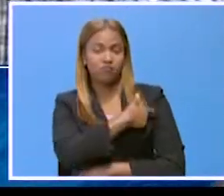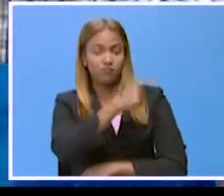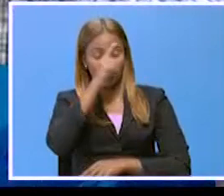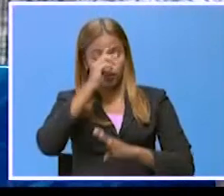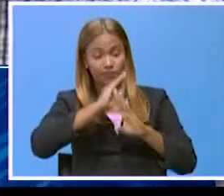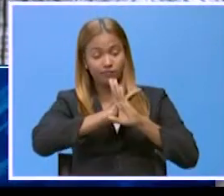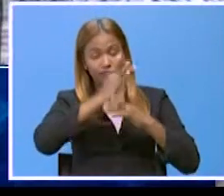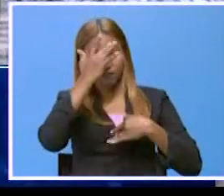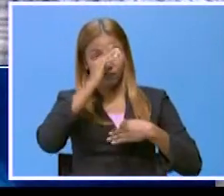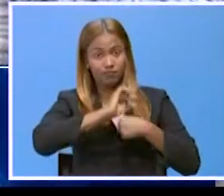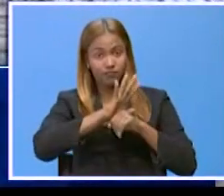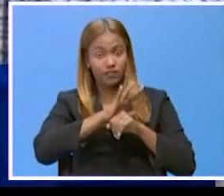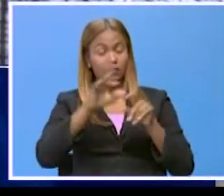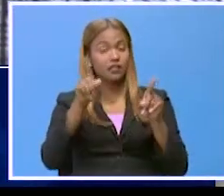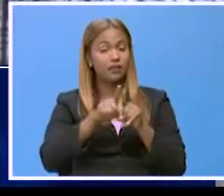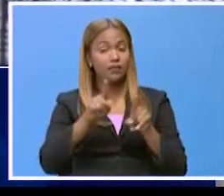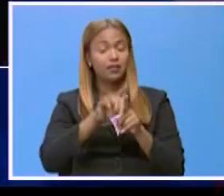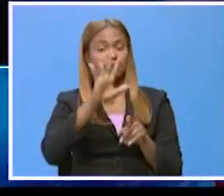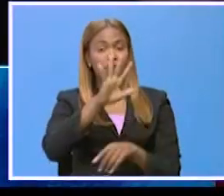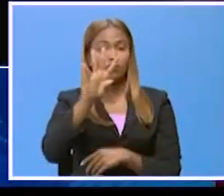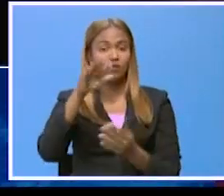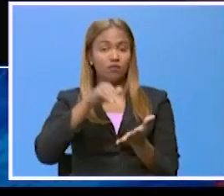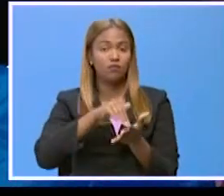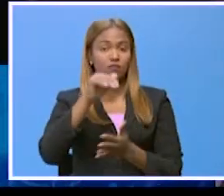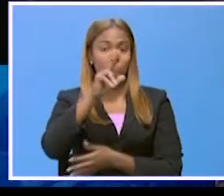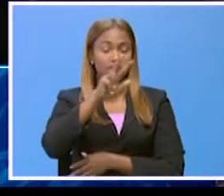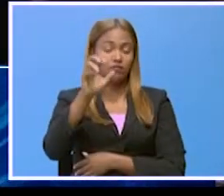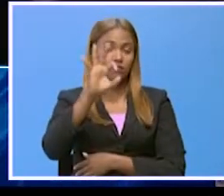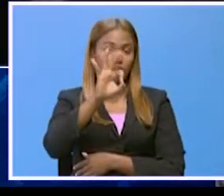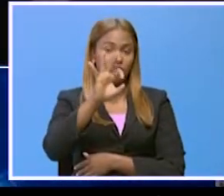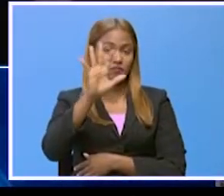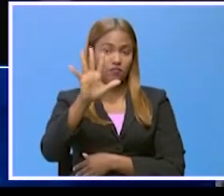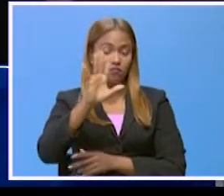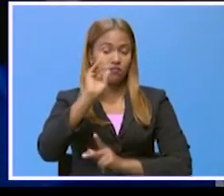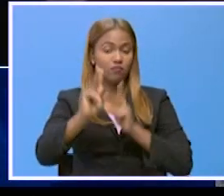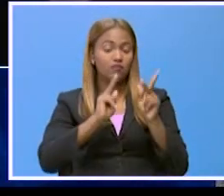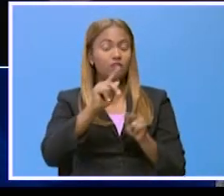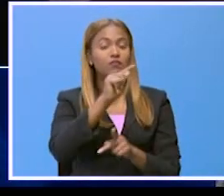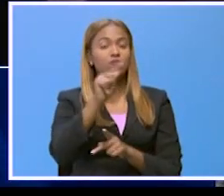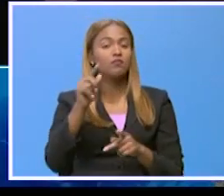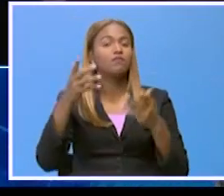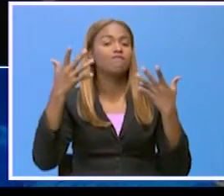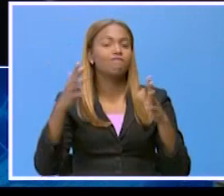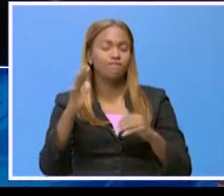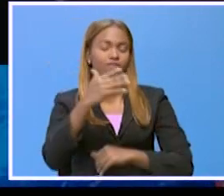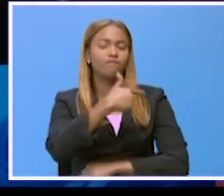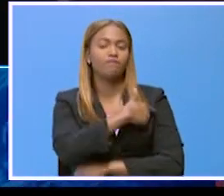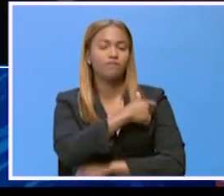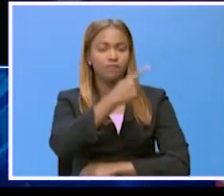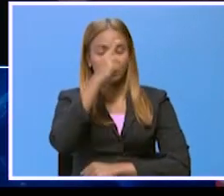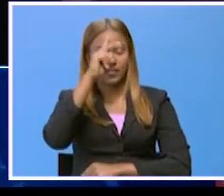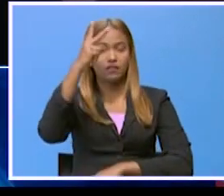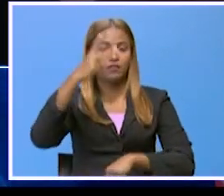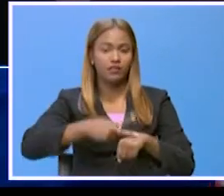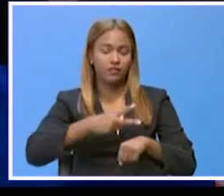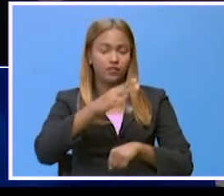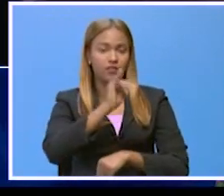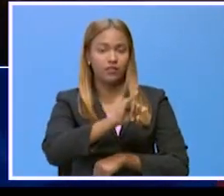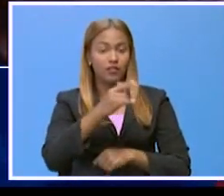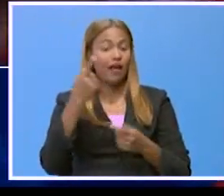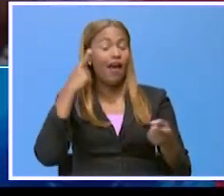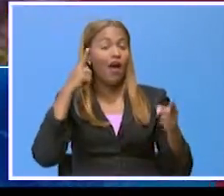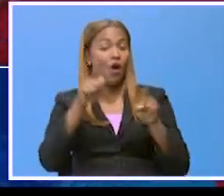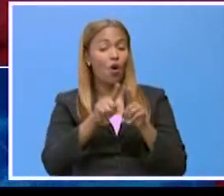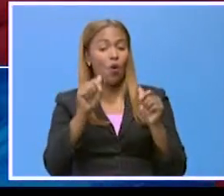hobbit 19 mientras 54 mil 395 personas ya han sido vacunadas con la segunda dosis de